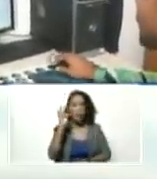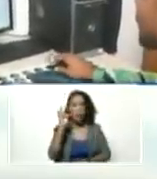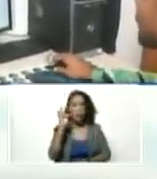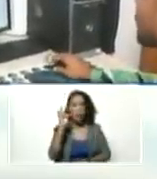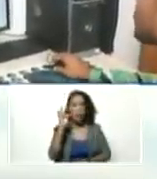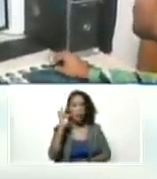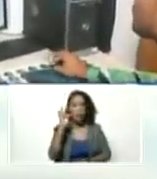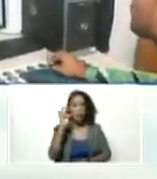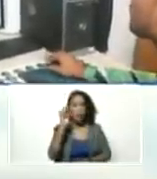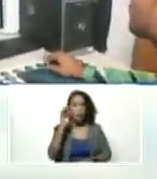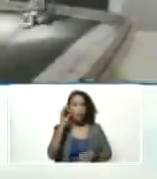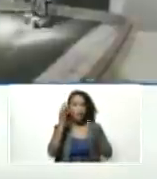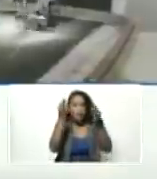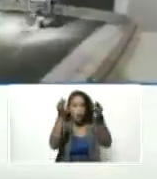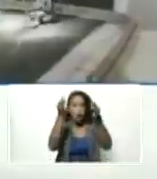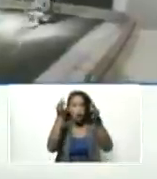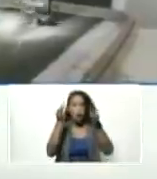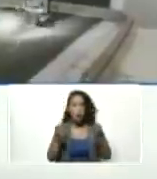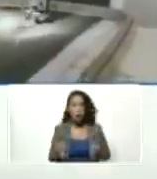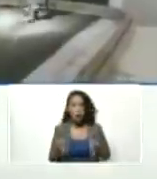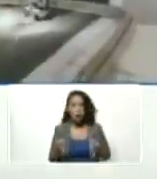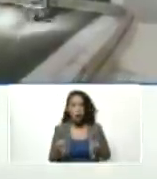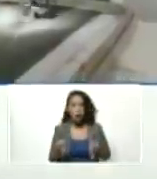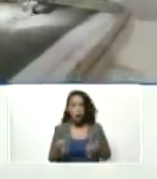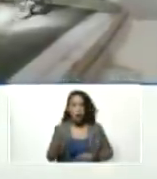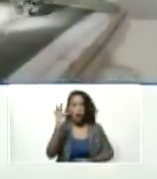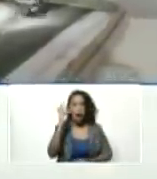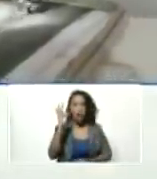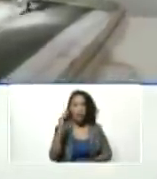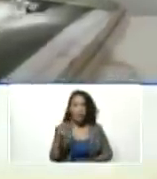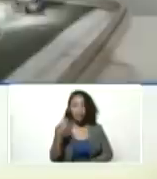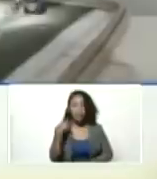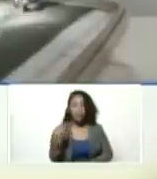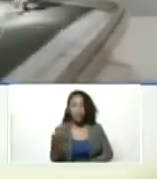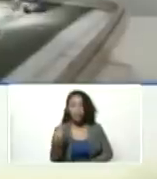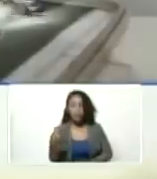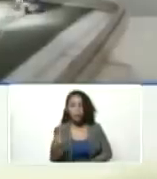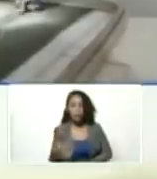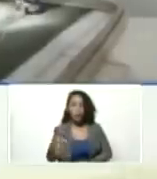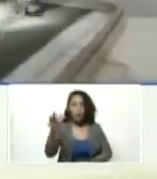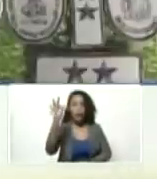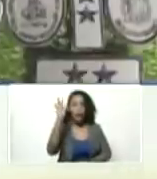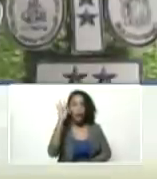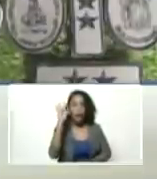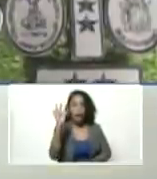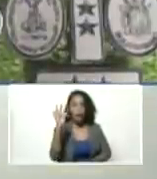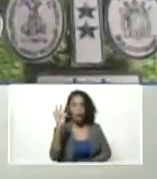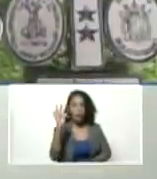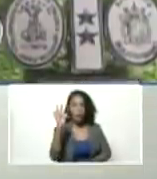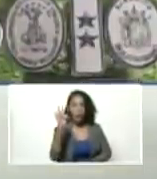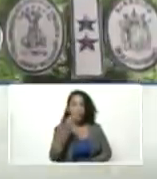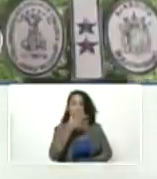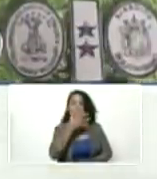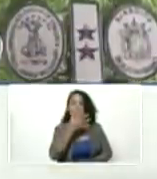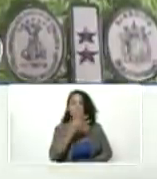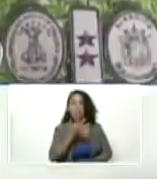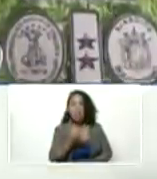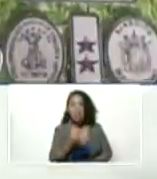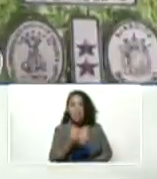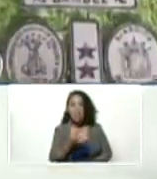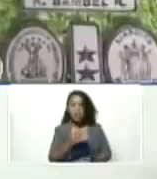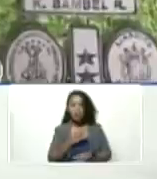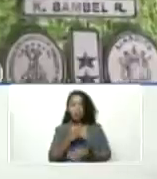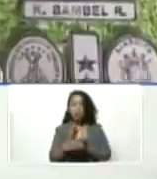la formalización, la F del financiamiento y la F de las facilidades para